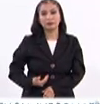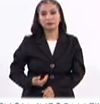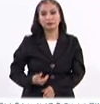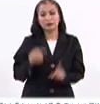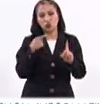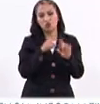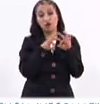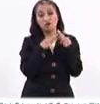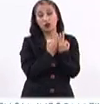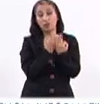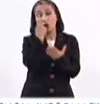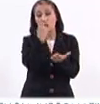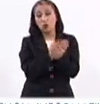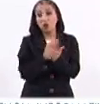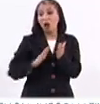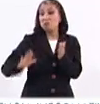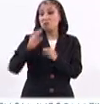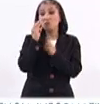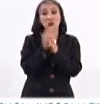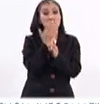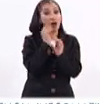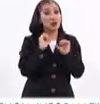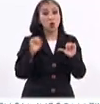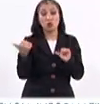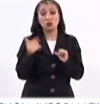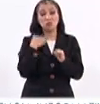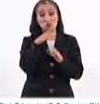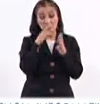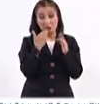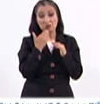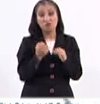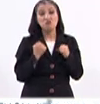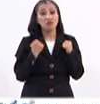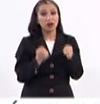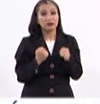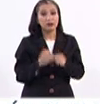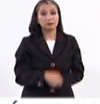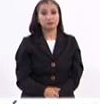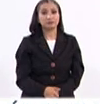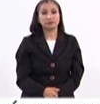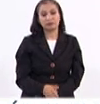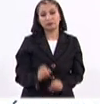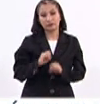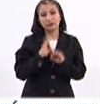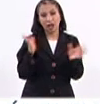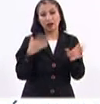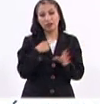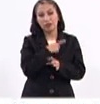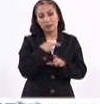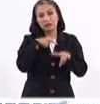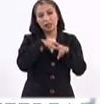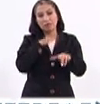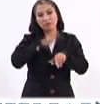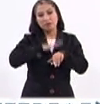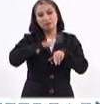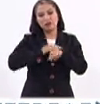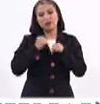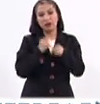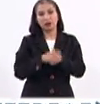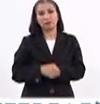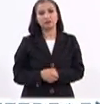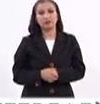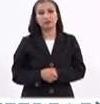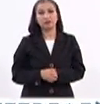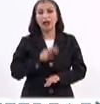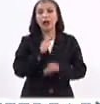un modelo único en el mundo y que ha dado resultados muy contundentes y que por supuesto se deberá seguir fortaleciendo. Así